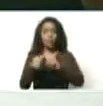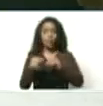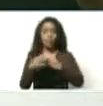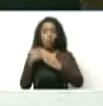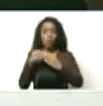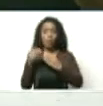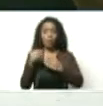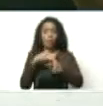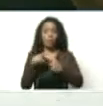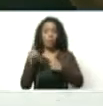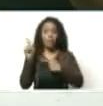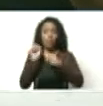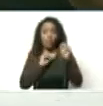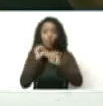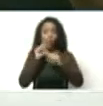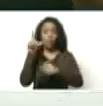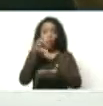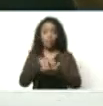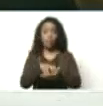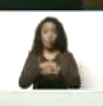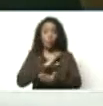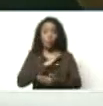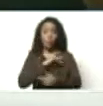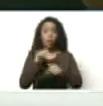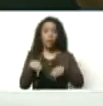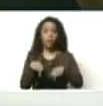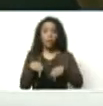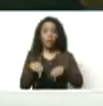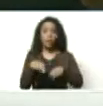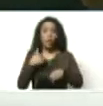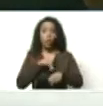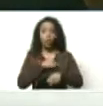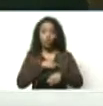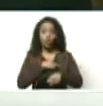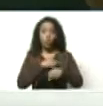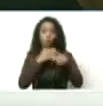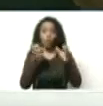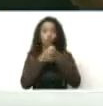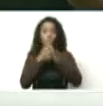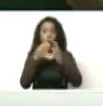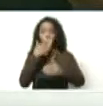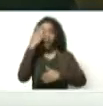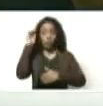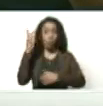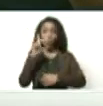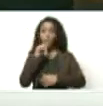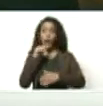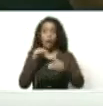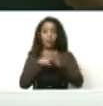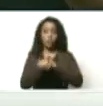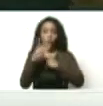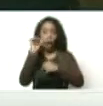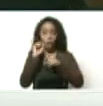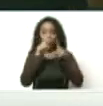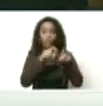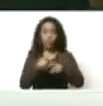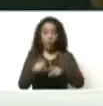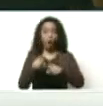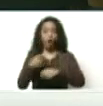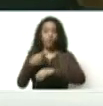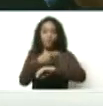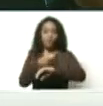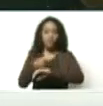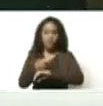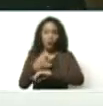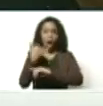y esas maquinarias del estado muy señor presidente y nosotros la comuna indio rangel no tenemos acceso a ella donde hay cosechadora fumigadora